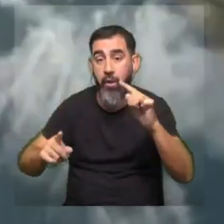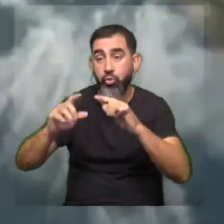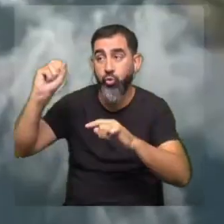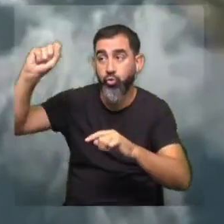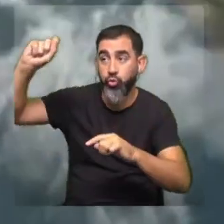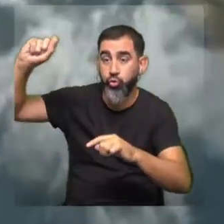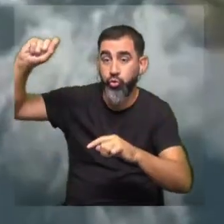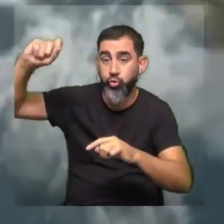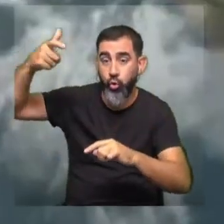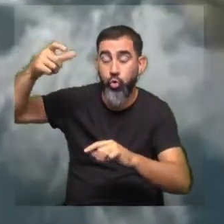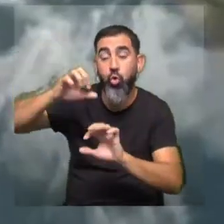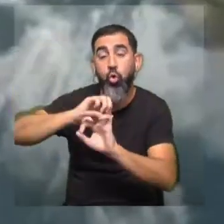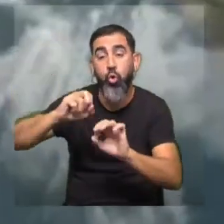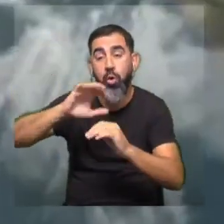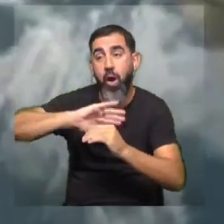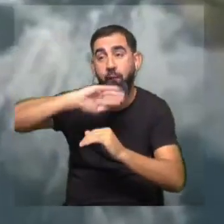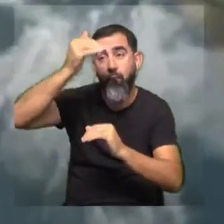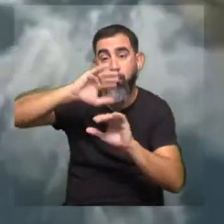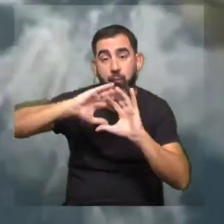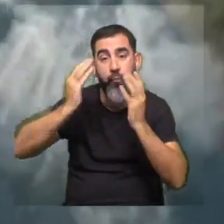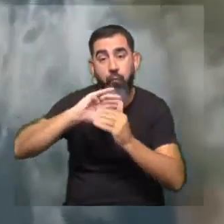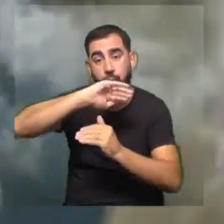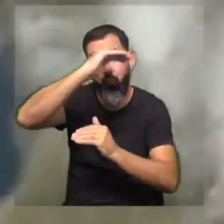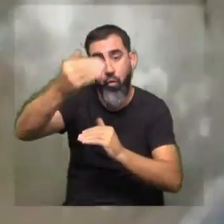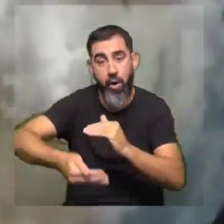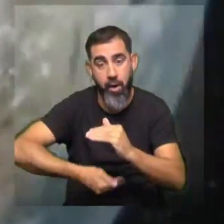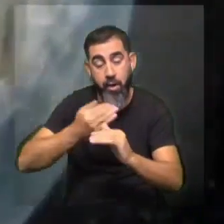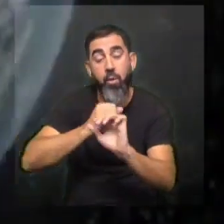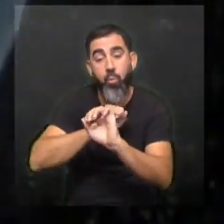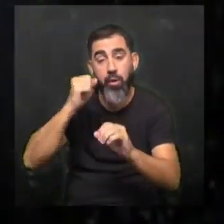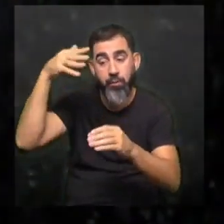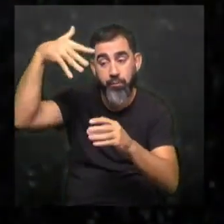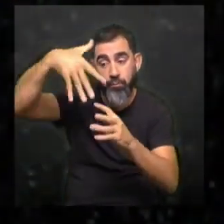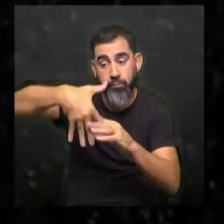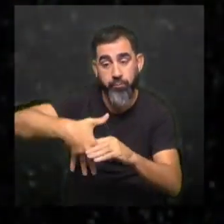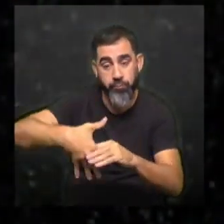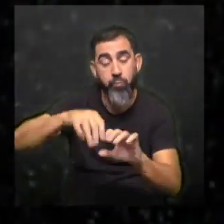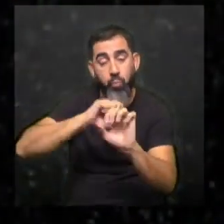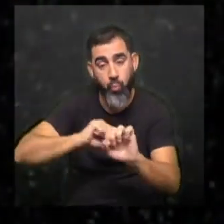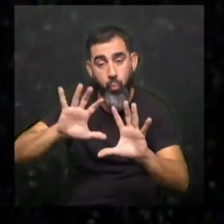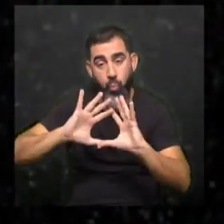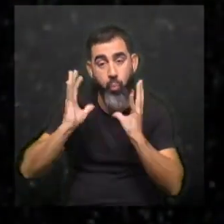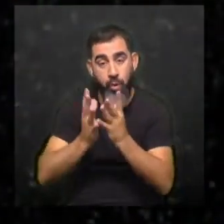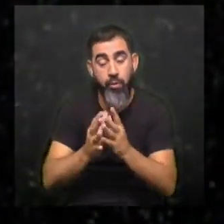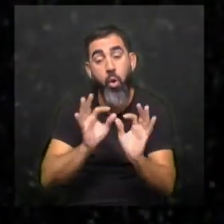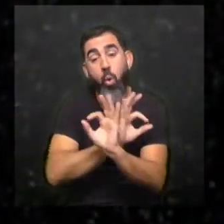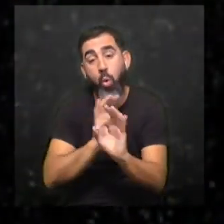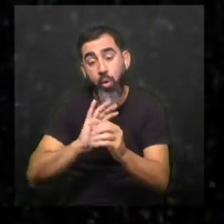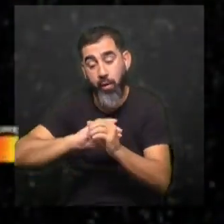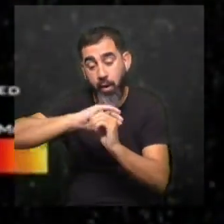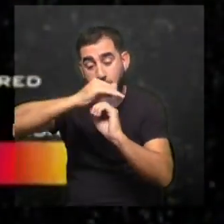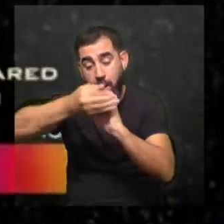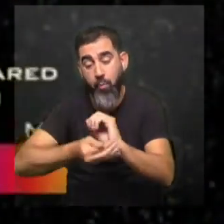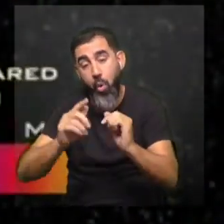Sol o del espacio exterior en general, que pueden penetrar la atmósfera o que en la atmósfera